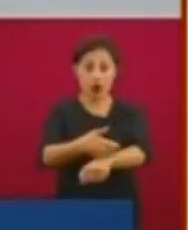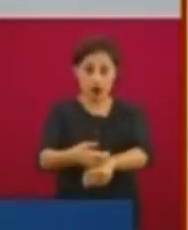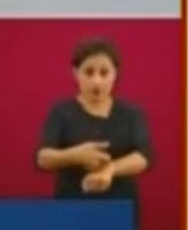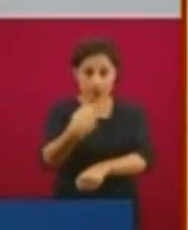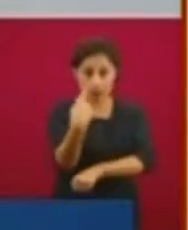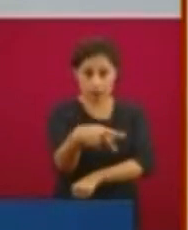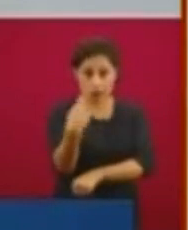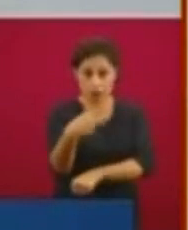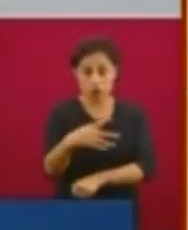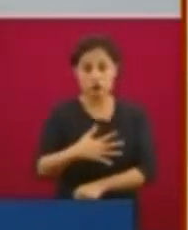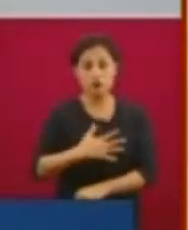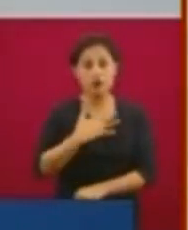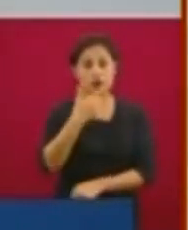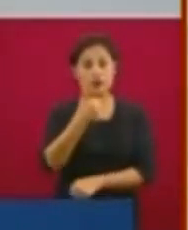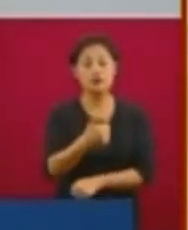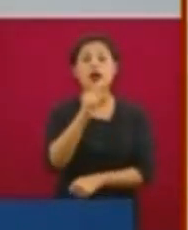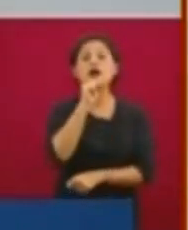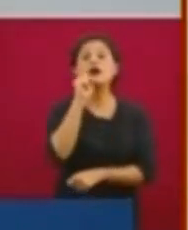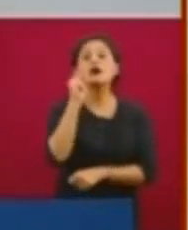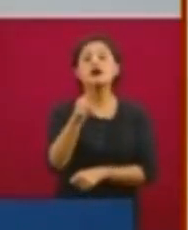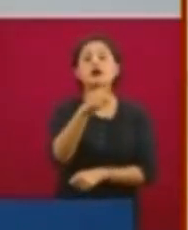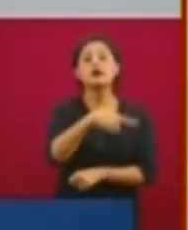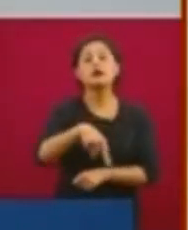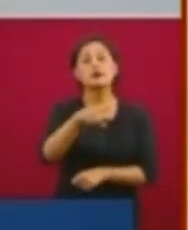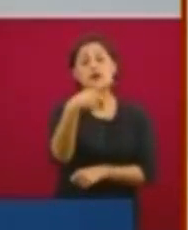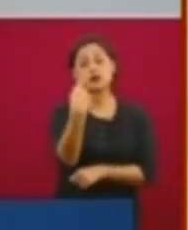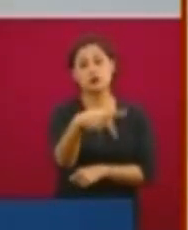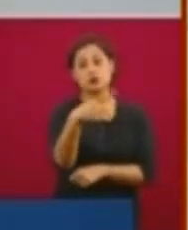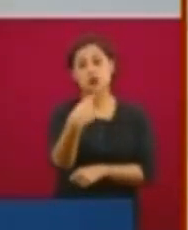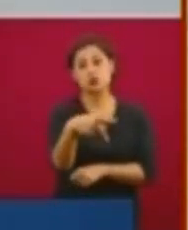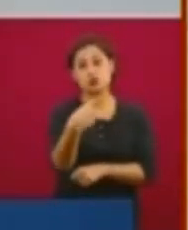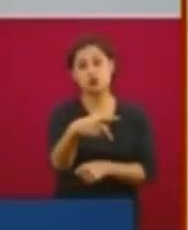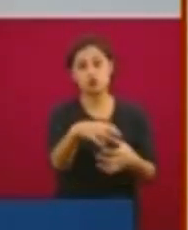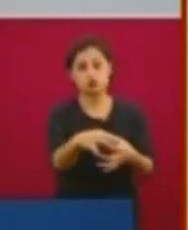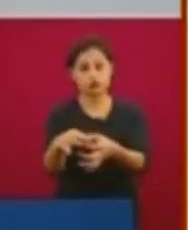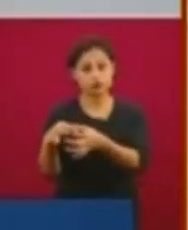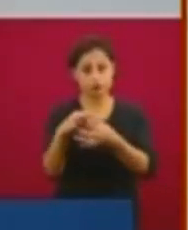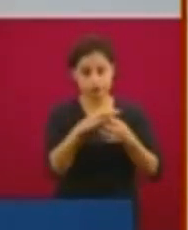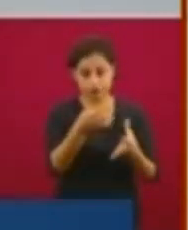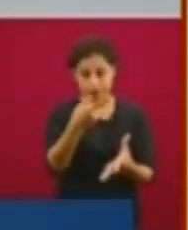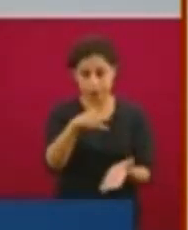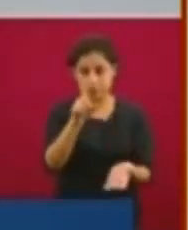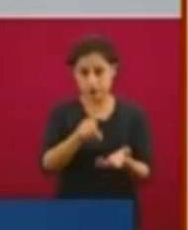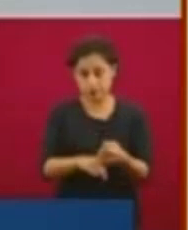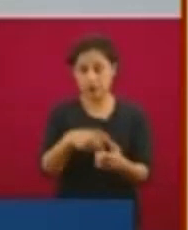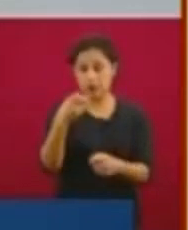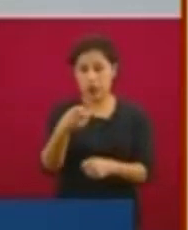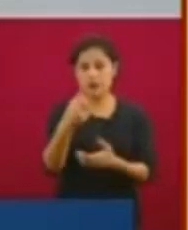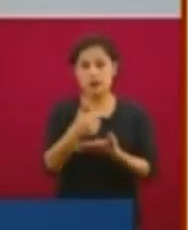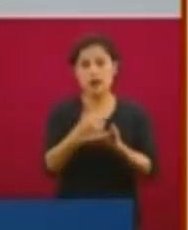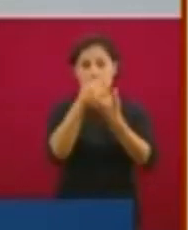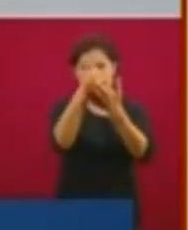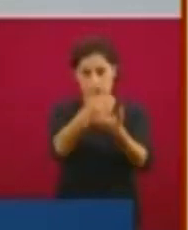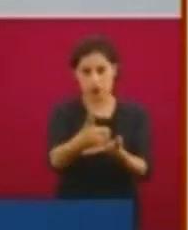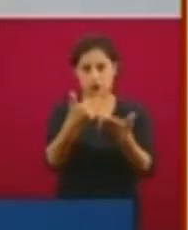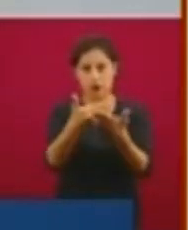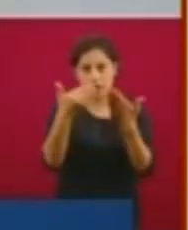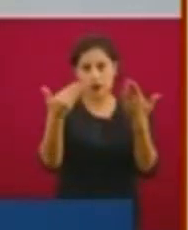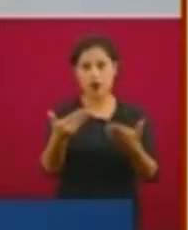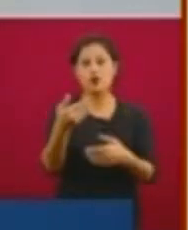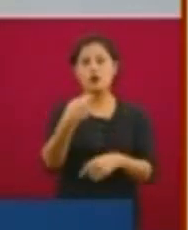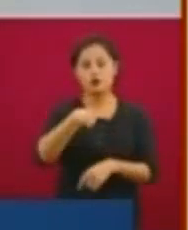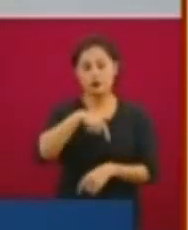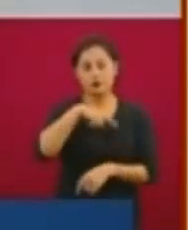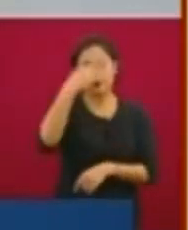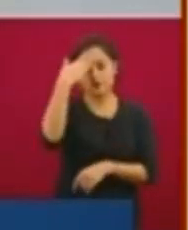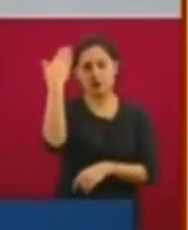es velar que los trabajadores tengan el mismo tipo de acceso a un crédito para una ampliación, un mejoramiento, que